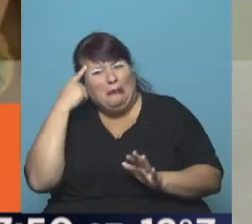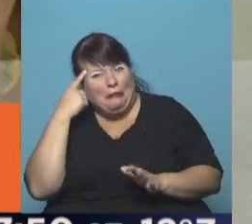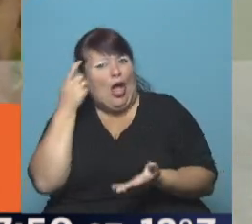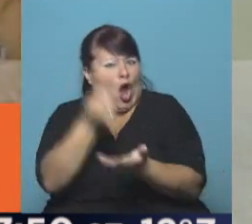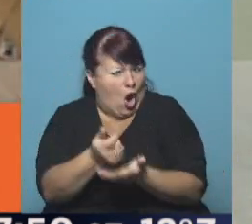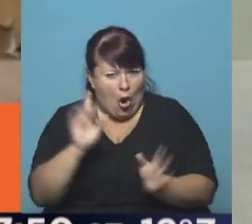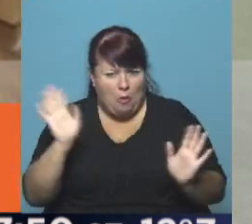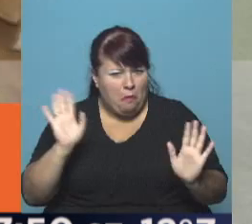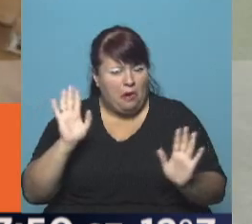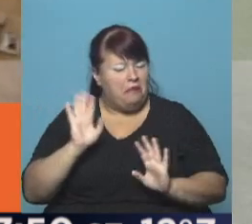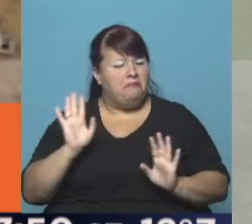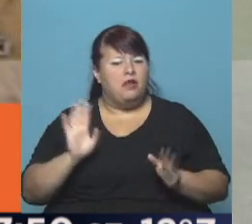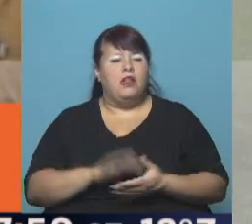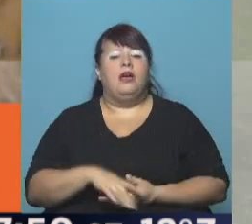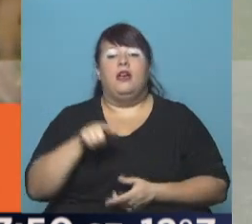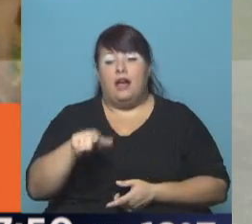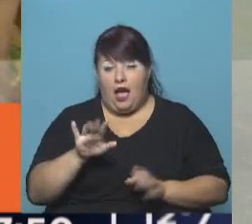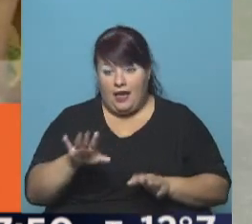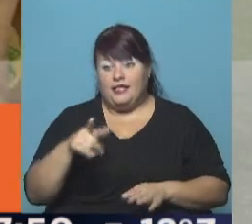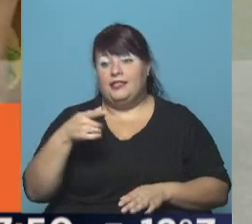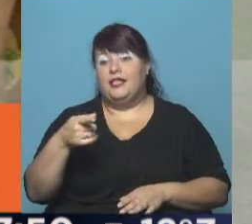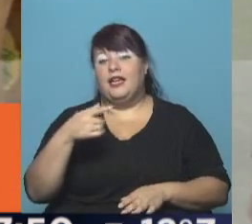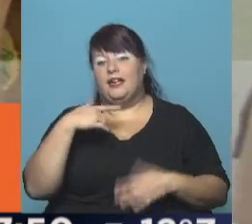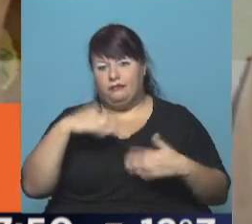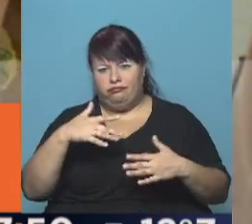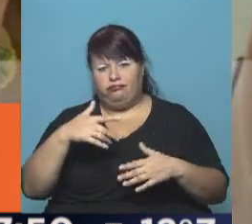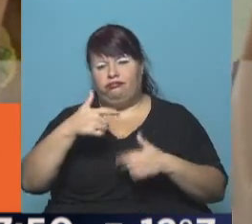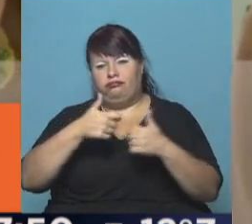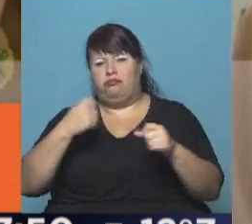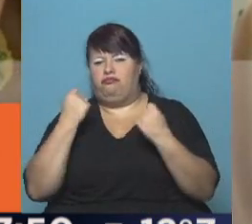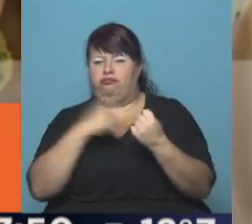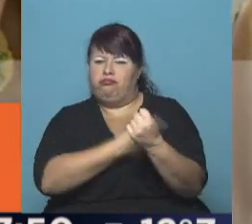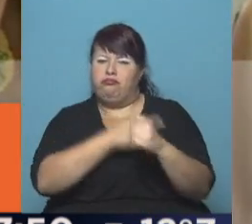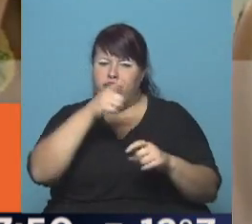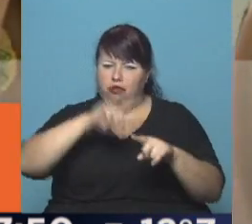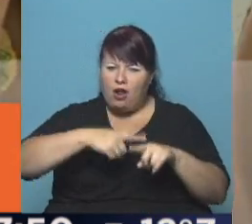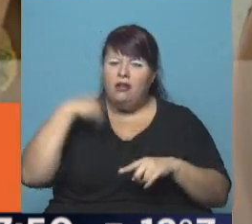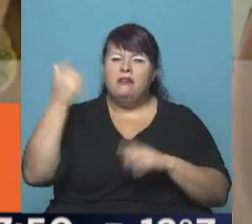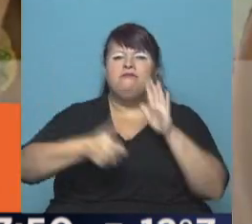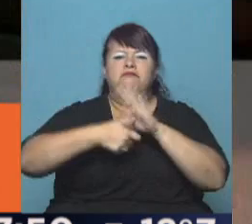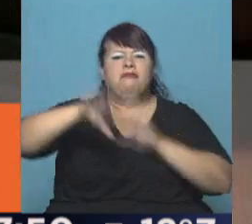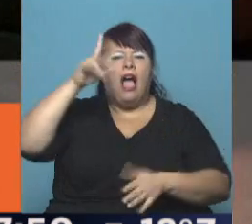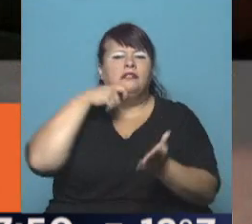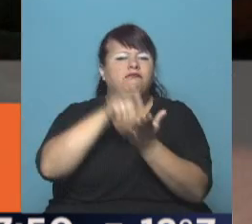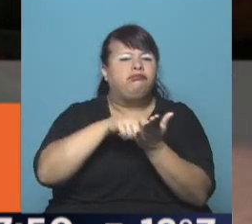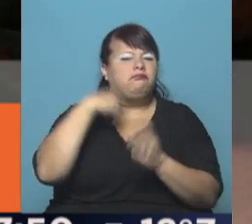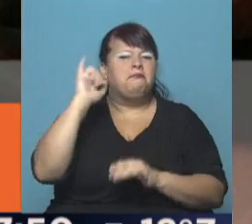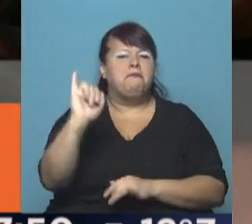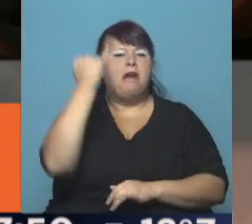intención de adquirirlo. De esta manera, entonces, con un enorme poderío político y como el líder más valorado en las encuestas y el